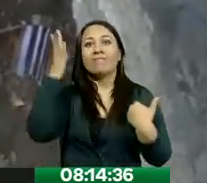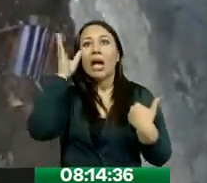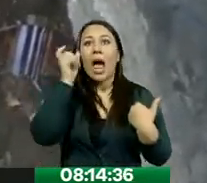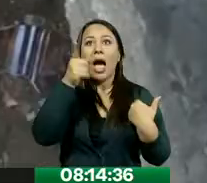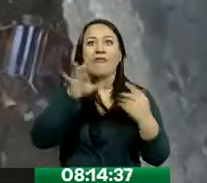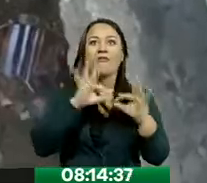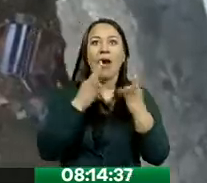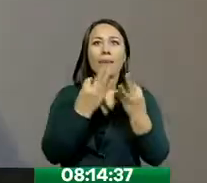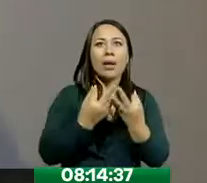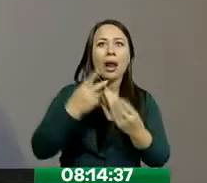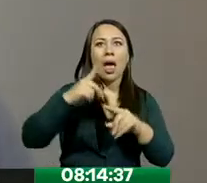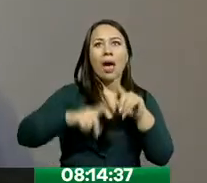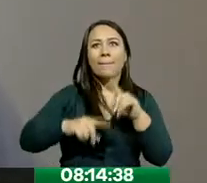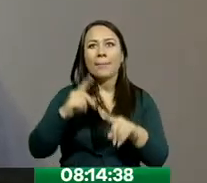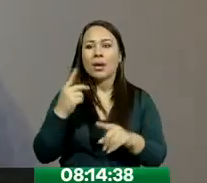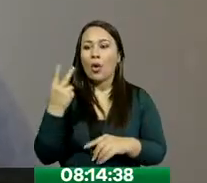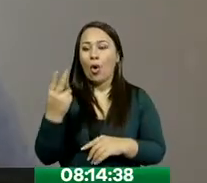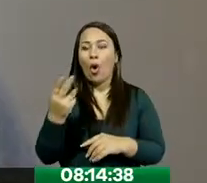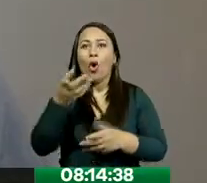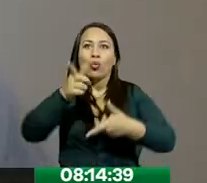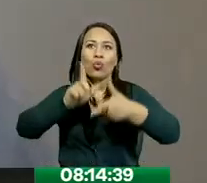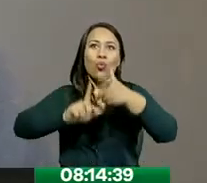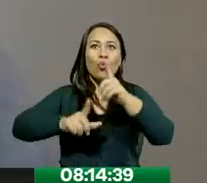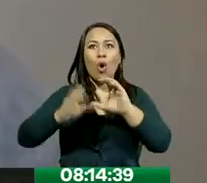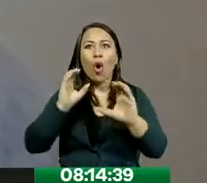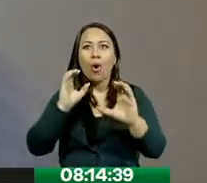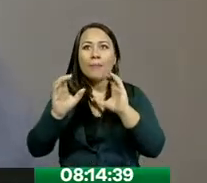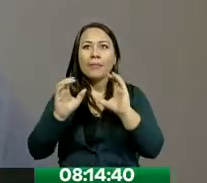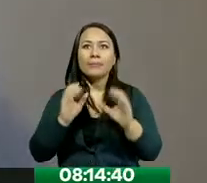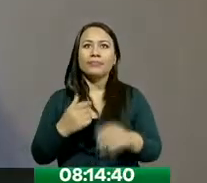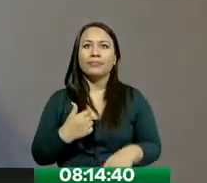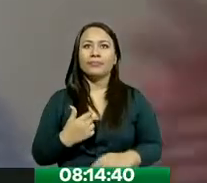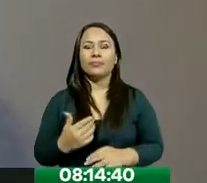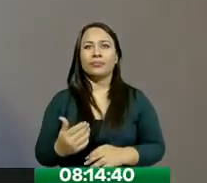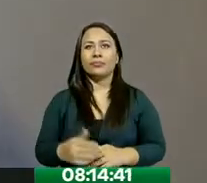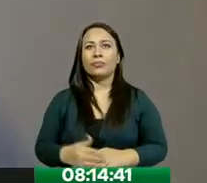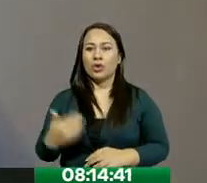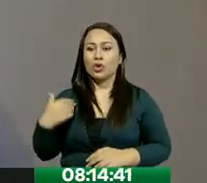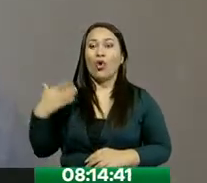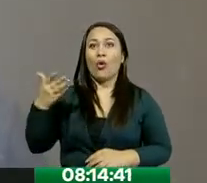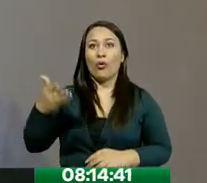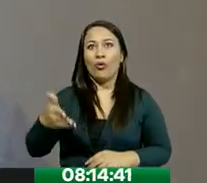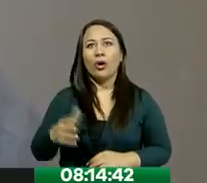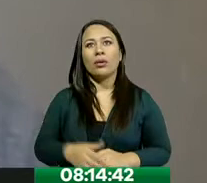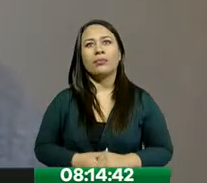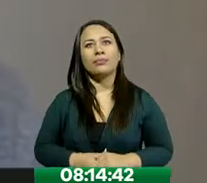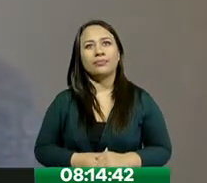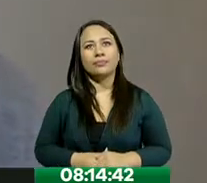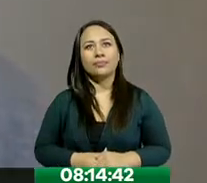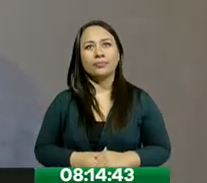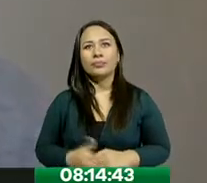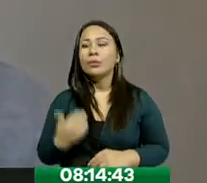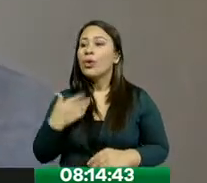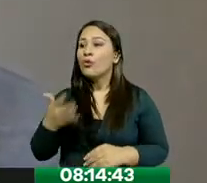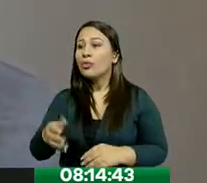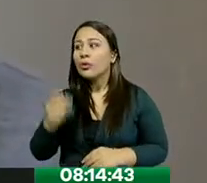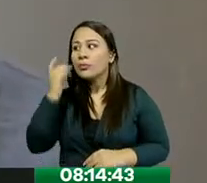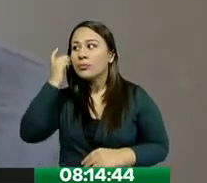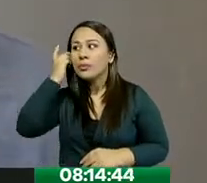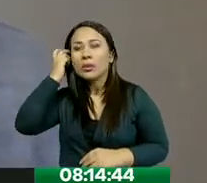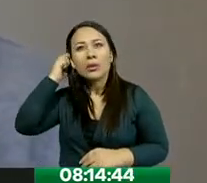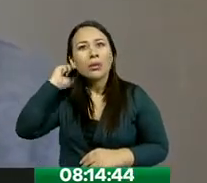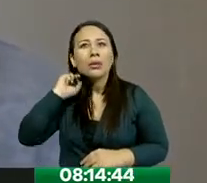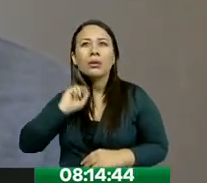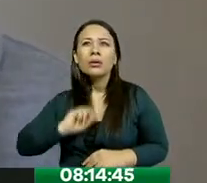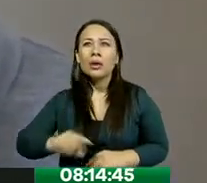amigos libaban. Entonces, la esposa me llamó que vaya para allá. Dice, venga, dispara, que los acompañe. Para